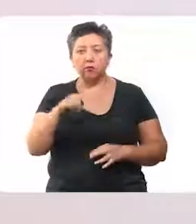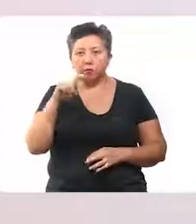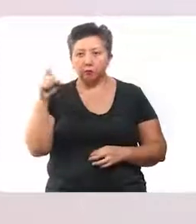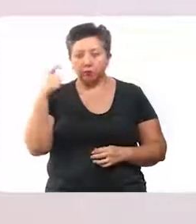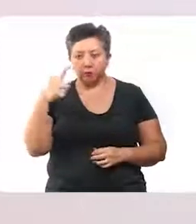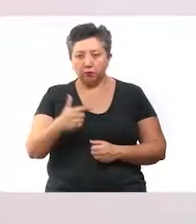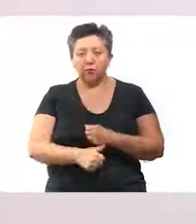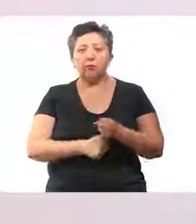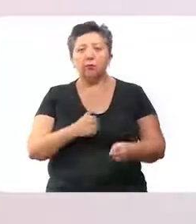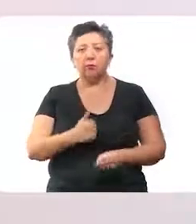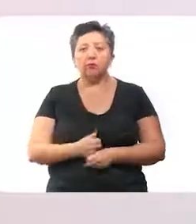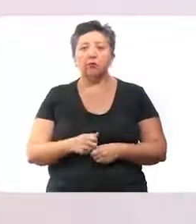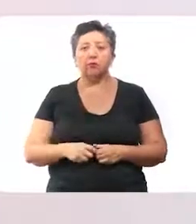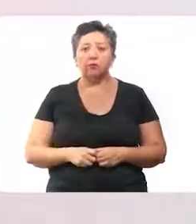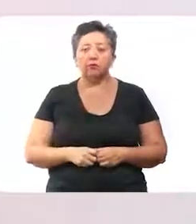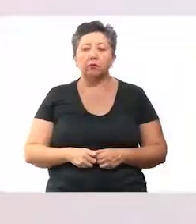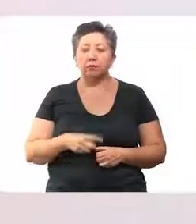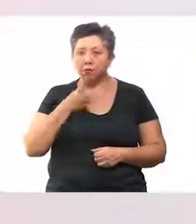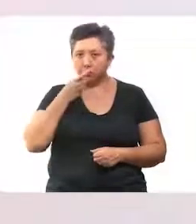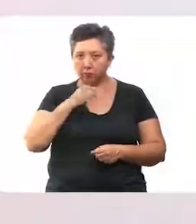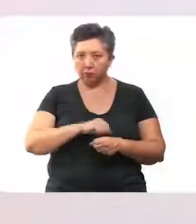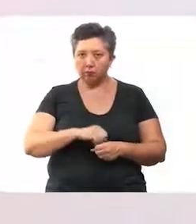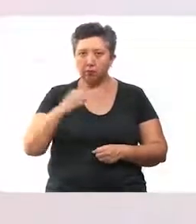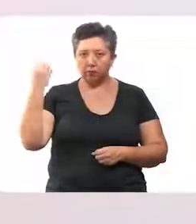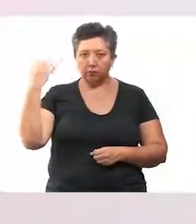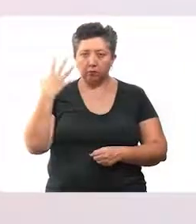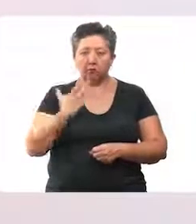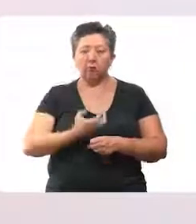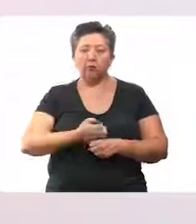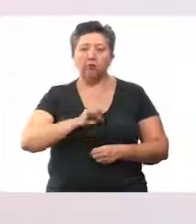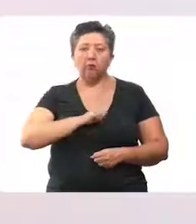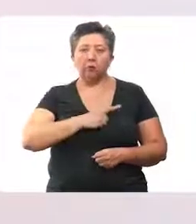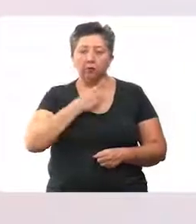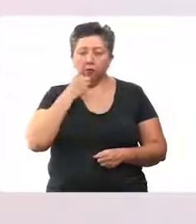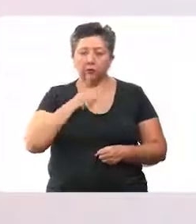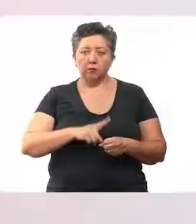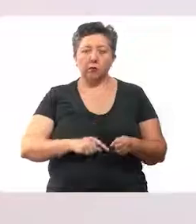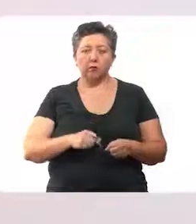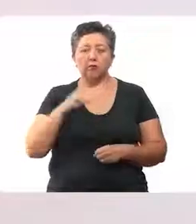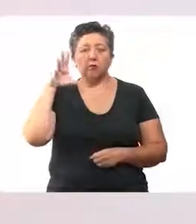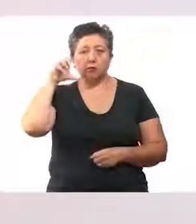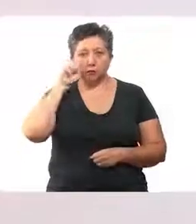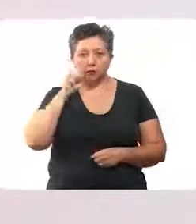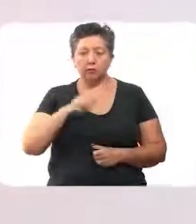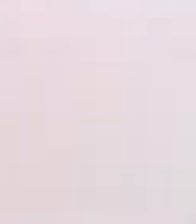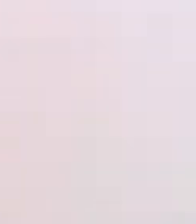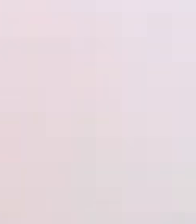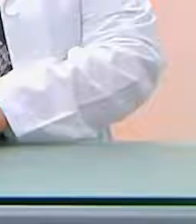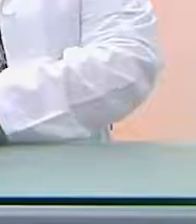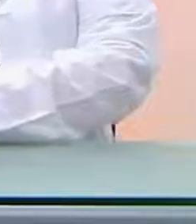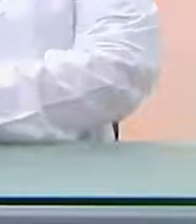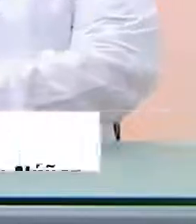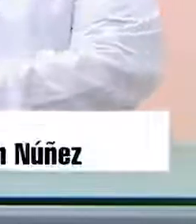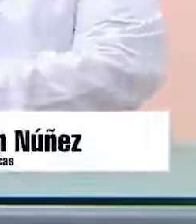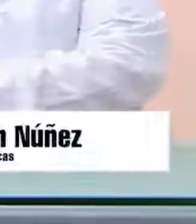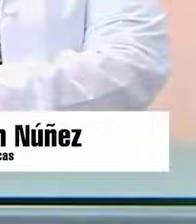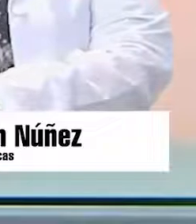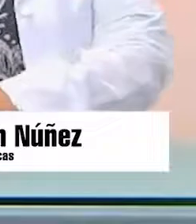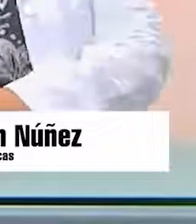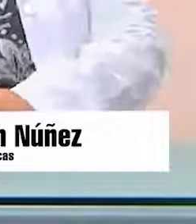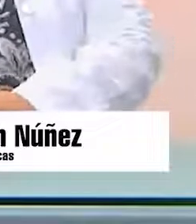mes a 107 años. Los indicadores semanales del semáforo estatal de salud marcan color naranja. Ese es todo el